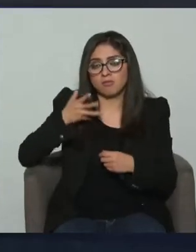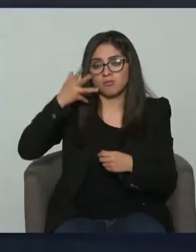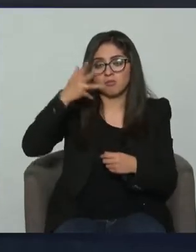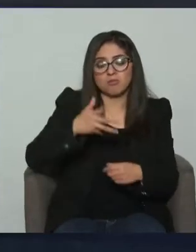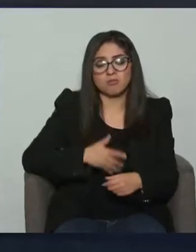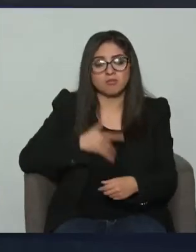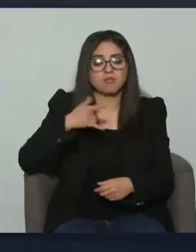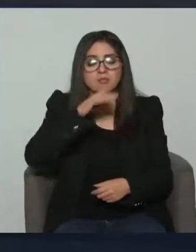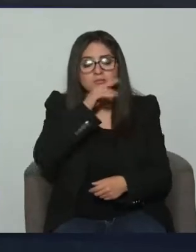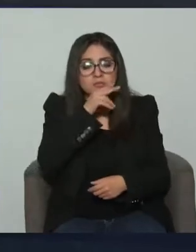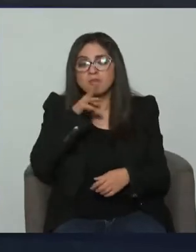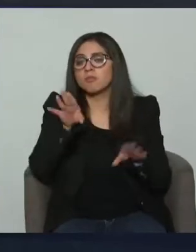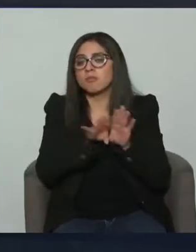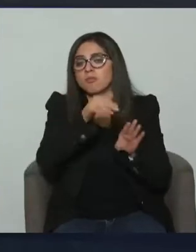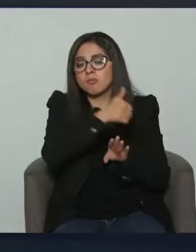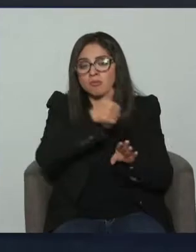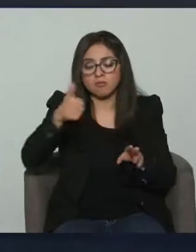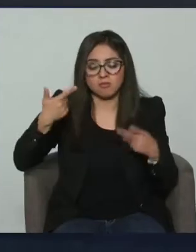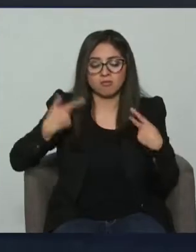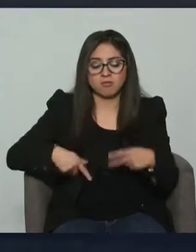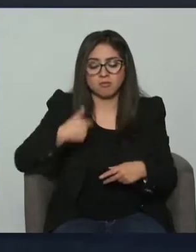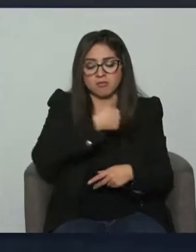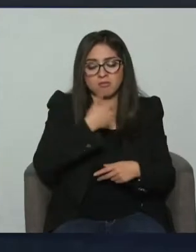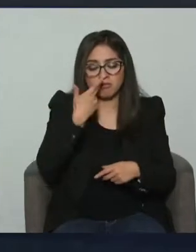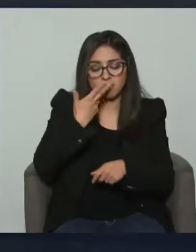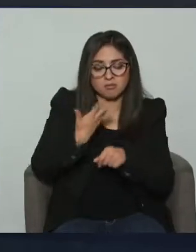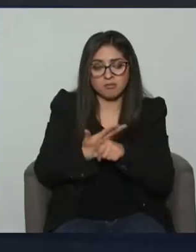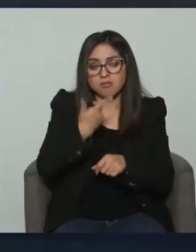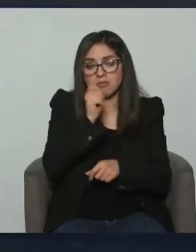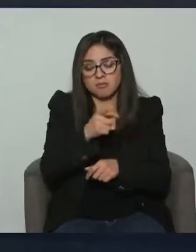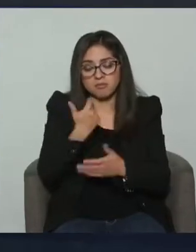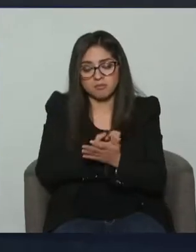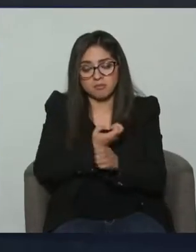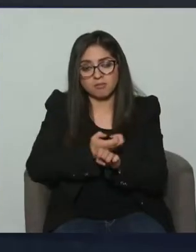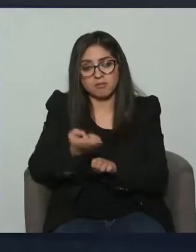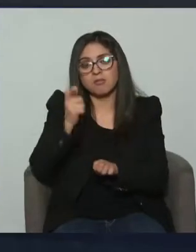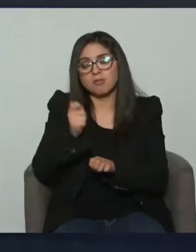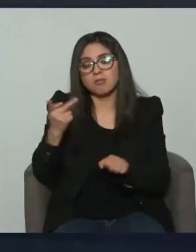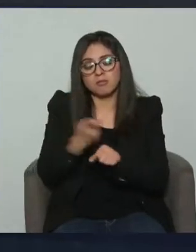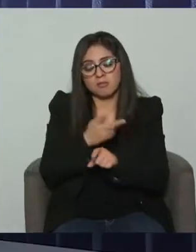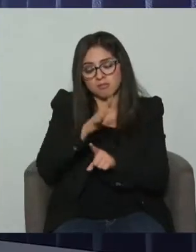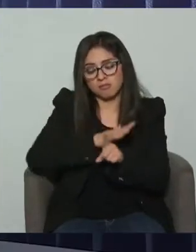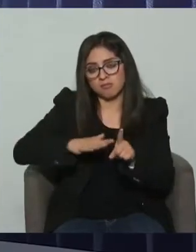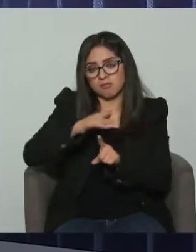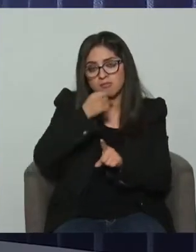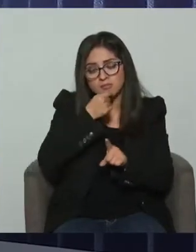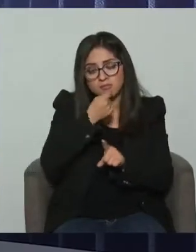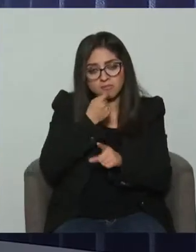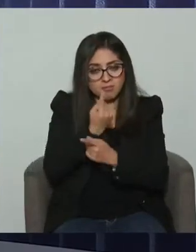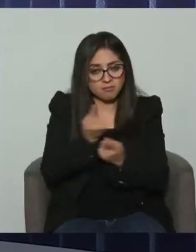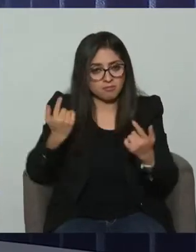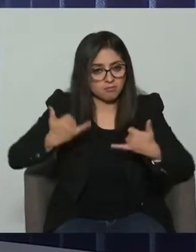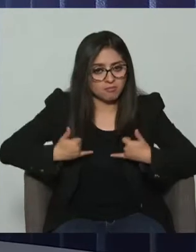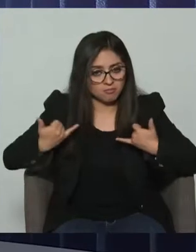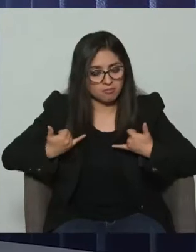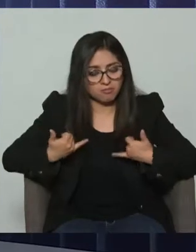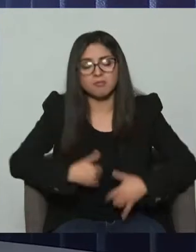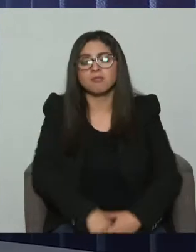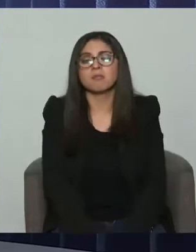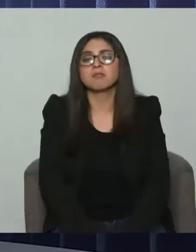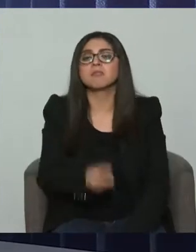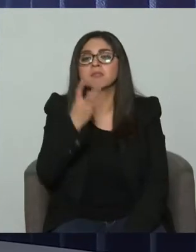interna pues informar que estamos en los primeros lugares en pornografía infantil en el mundo. Hay un grupo muy